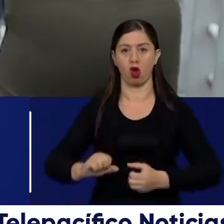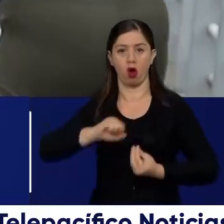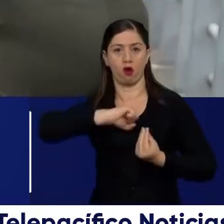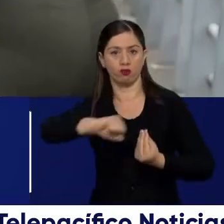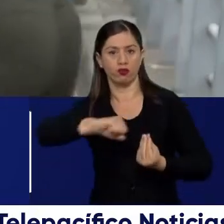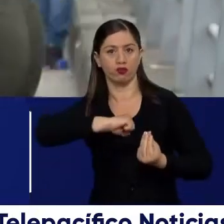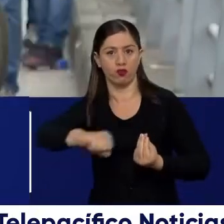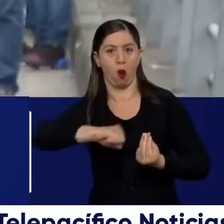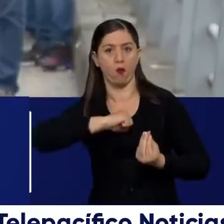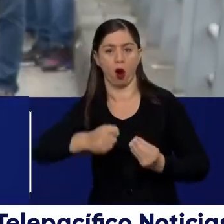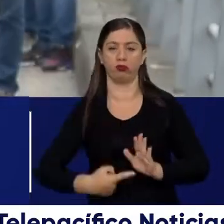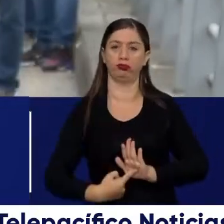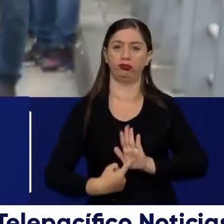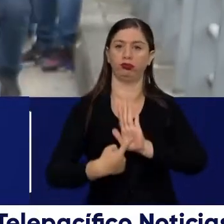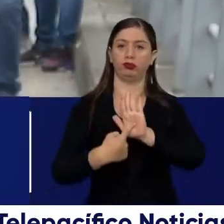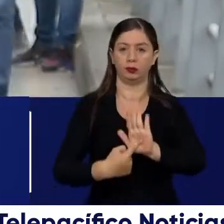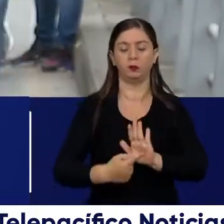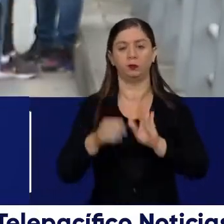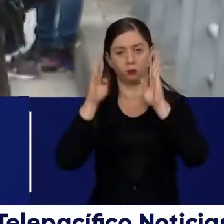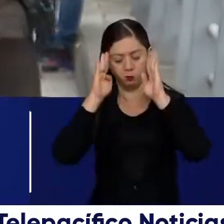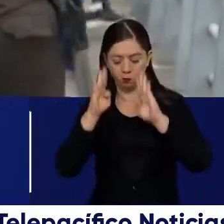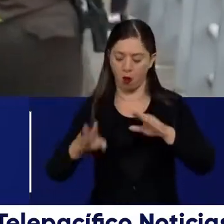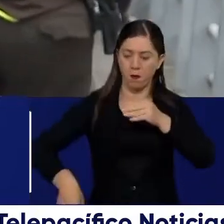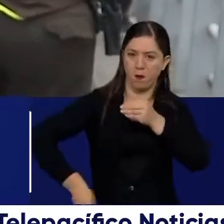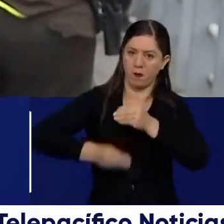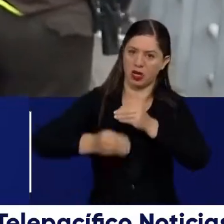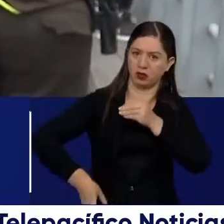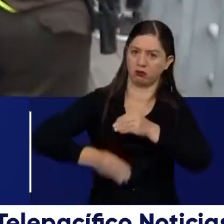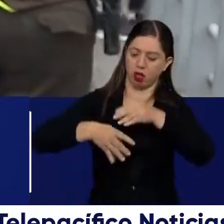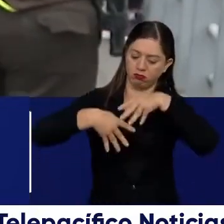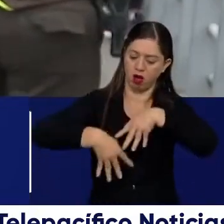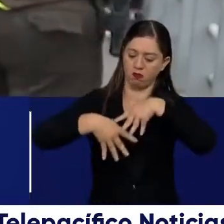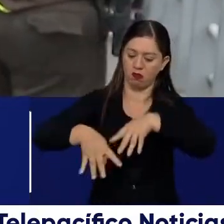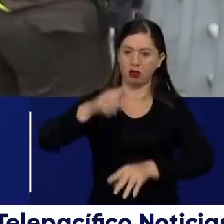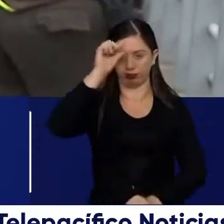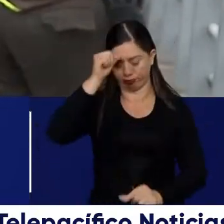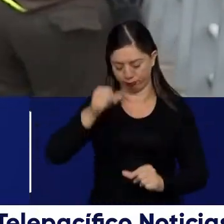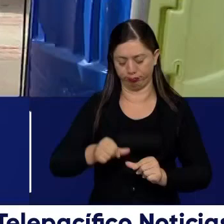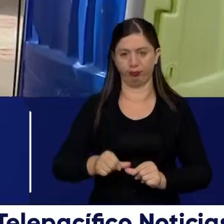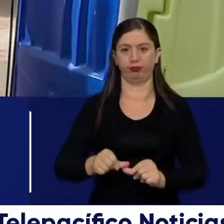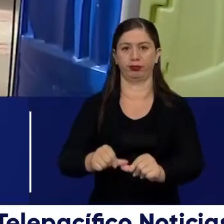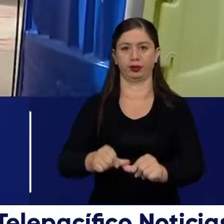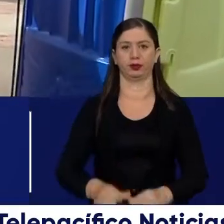sindicales, se concentraron para sumarse a la conmemoración.